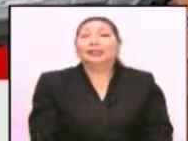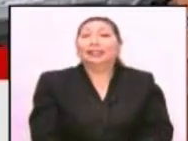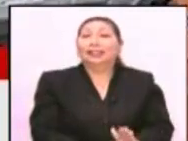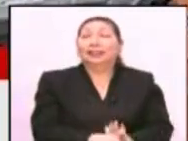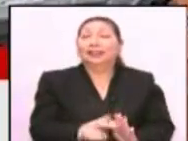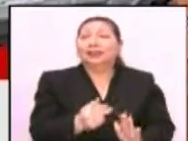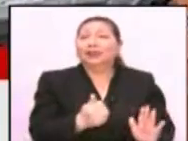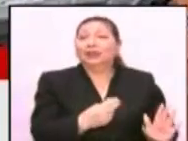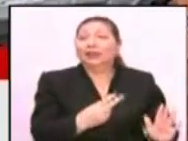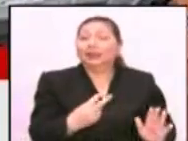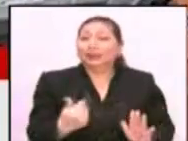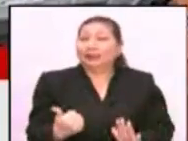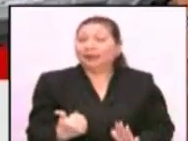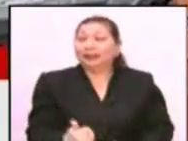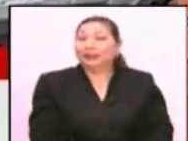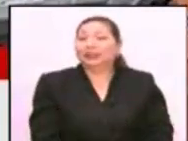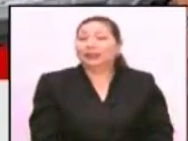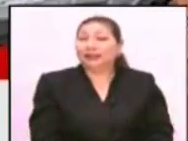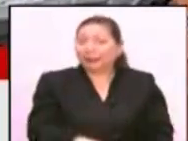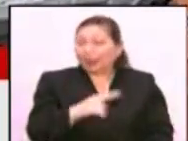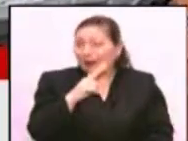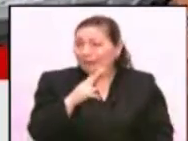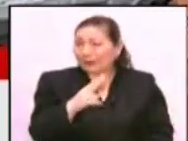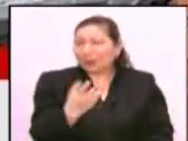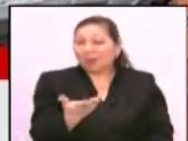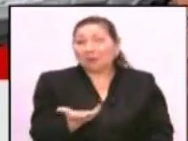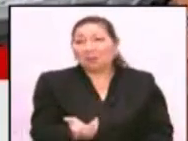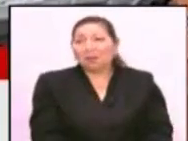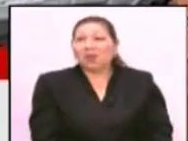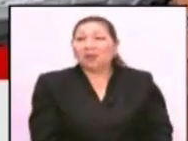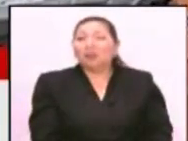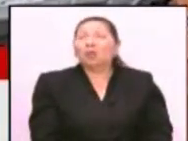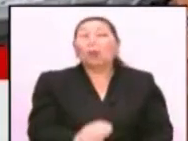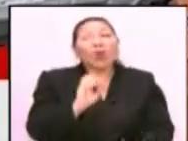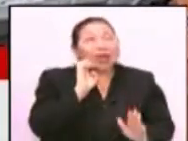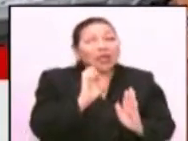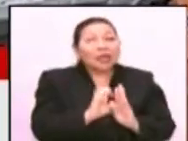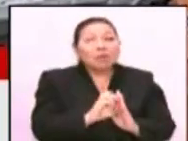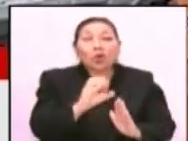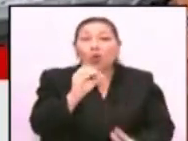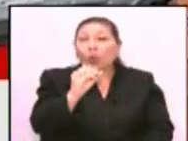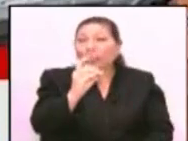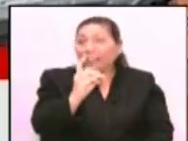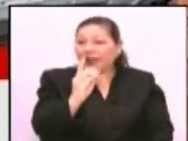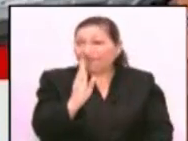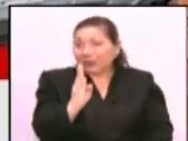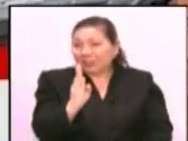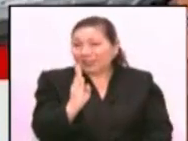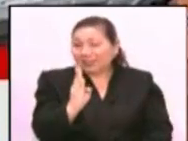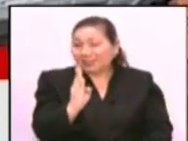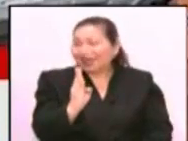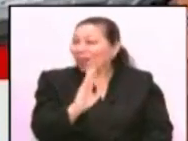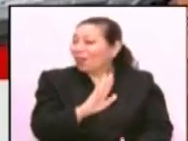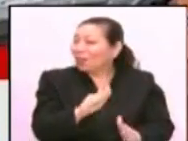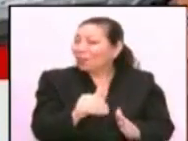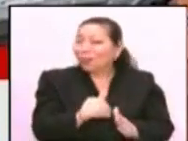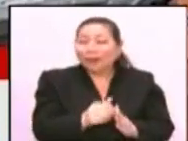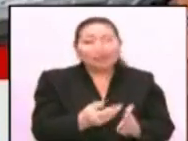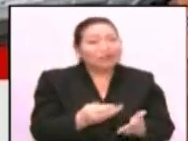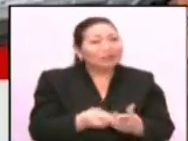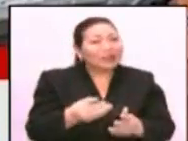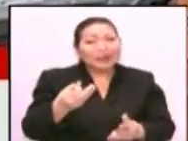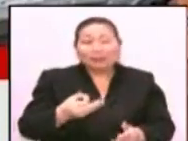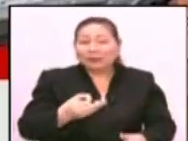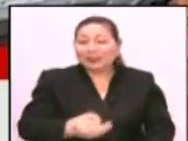ley 30.077, ley de crimen organizado en el Perú, digamos, caso Odebrecht, o un caso de corrupción asociado a crimen organizado, todos se van a régimen